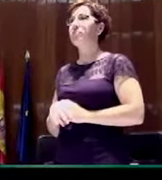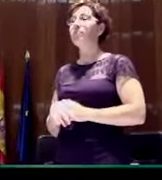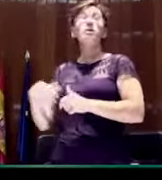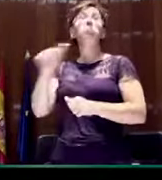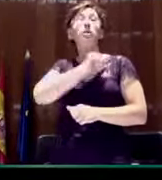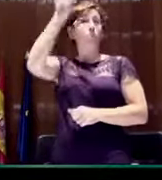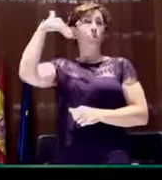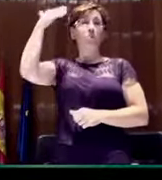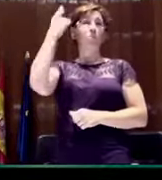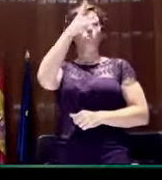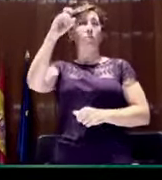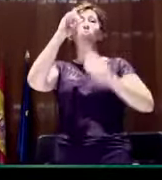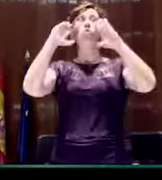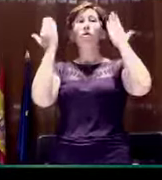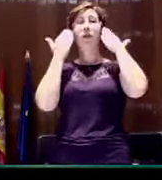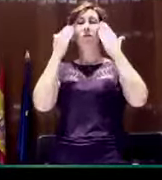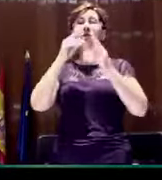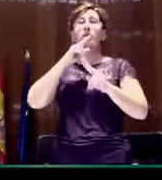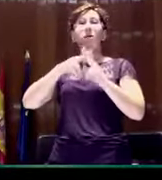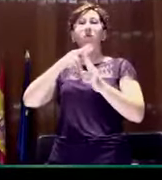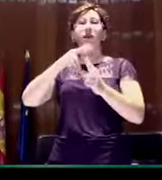estaba en un congreso de Lingua Pax